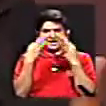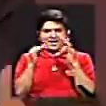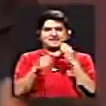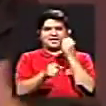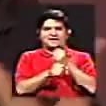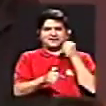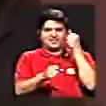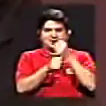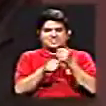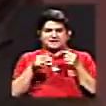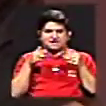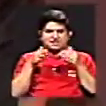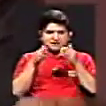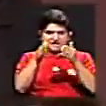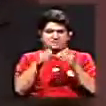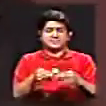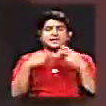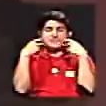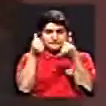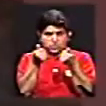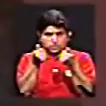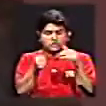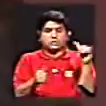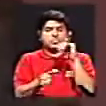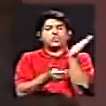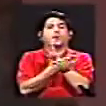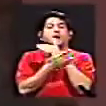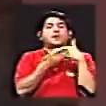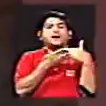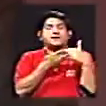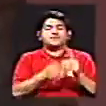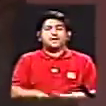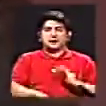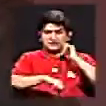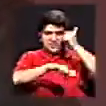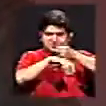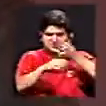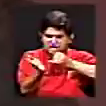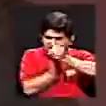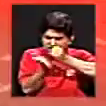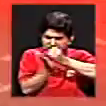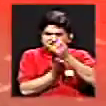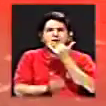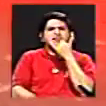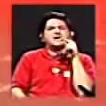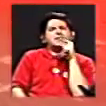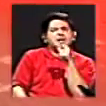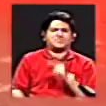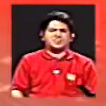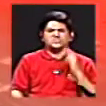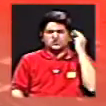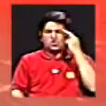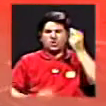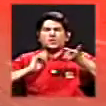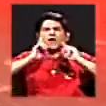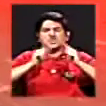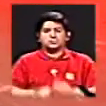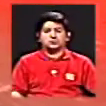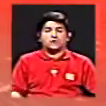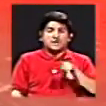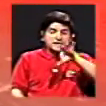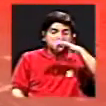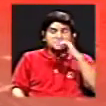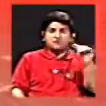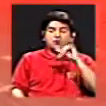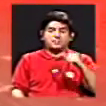operar la carretera en el menor plazo posible, está la parte de establecer la investigación de qué fue lo que pasó, cuáles fueron las causas, y sobre eso entonces